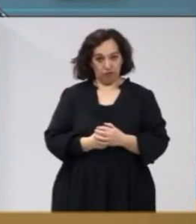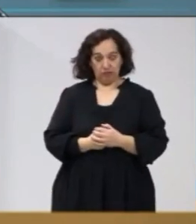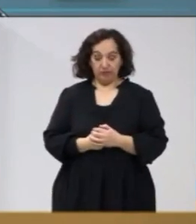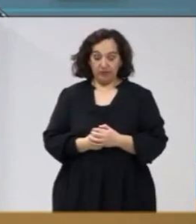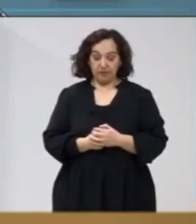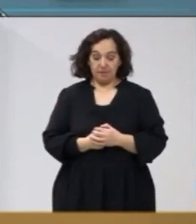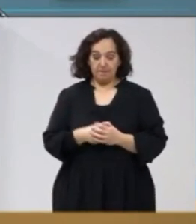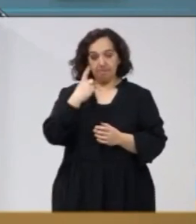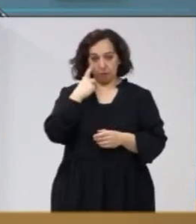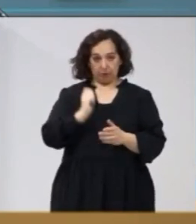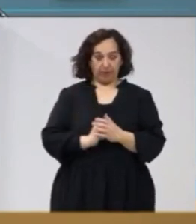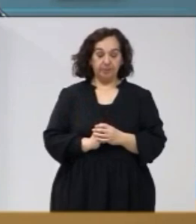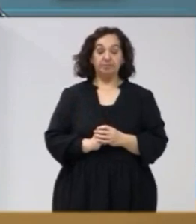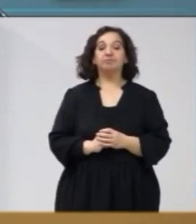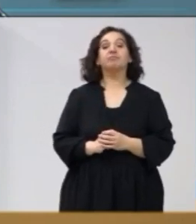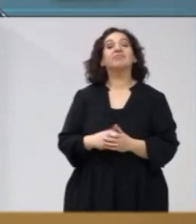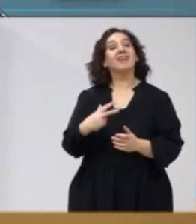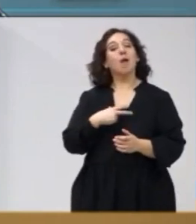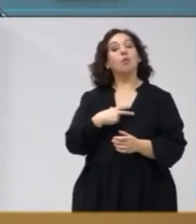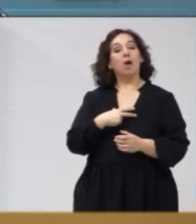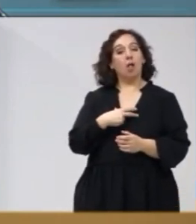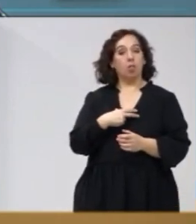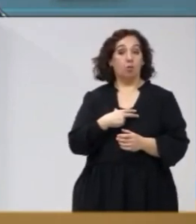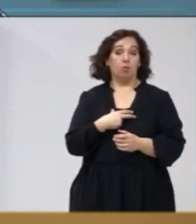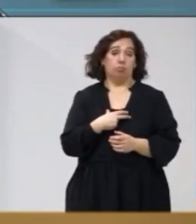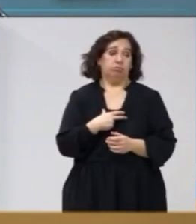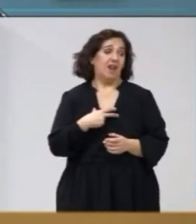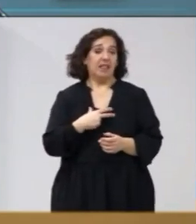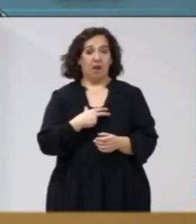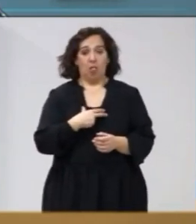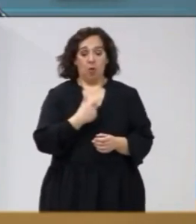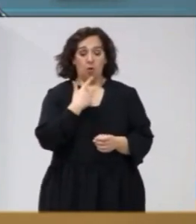Vamos a ver, ¿qué sabe un abogado, un letrado, de